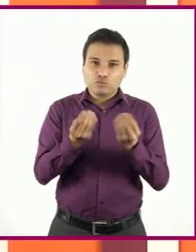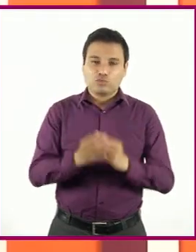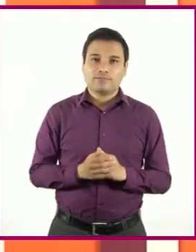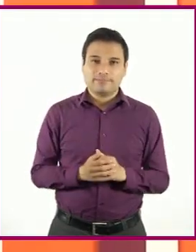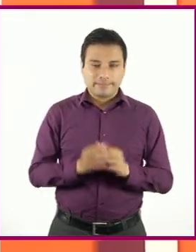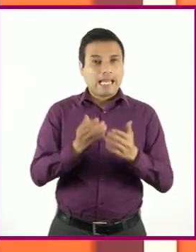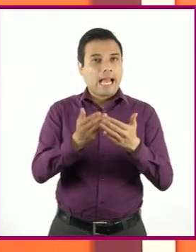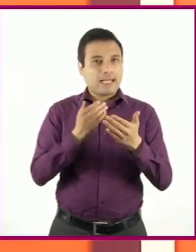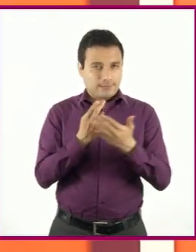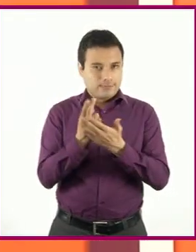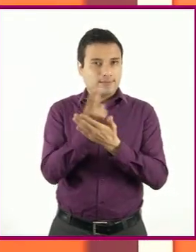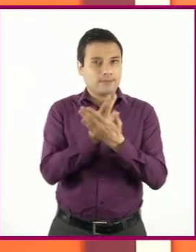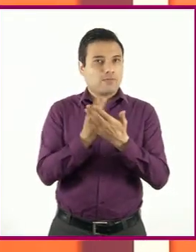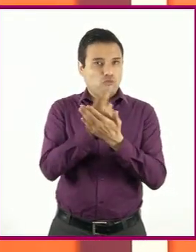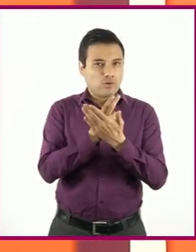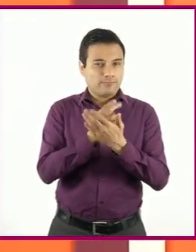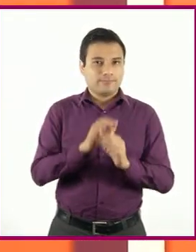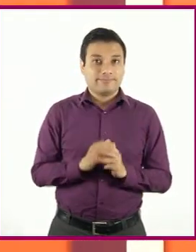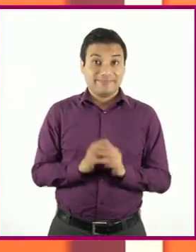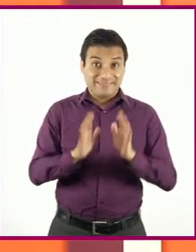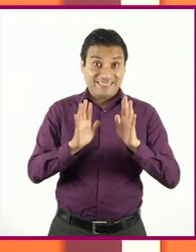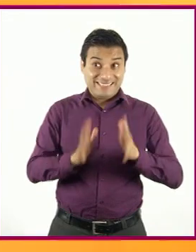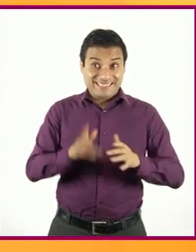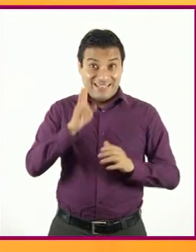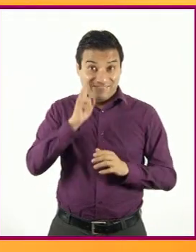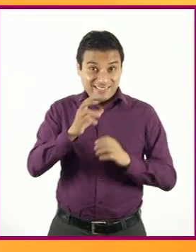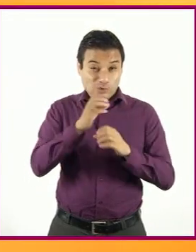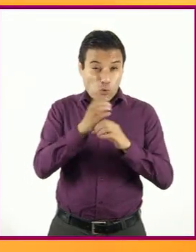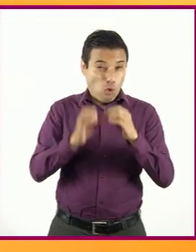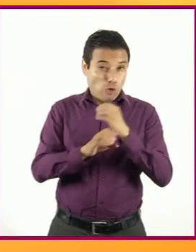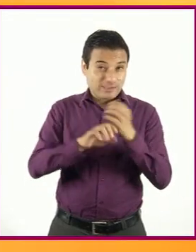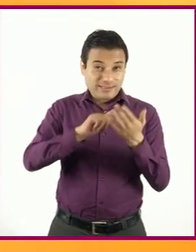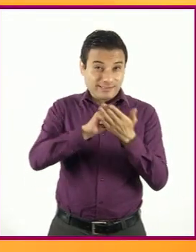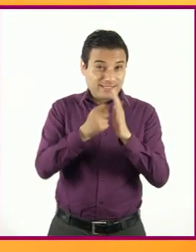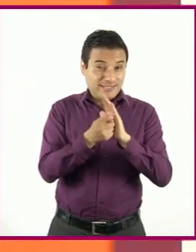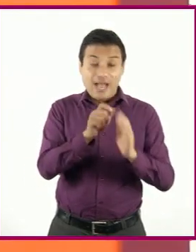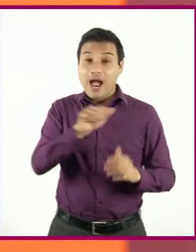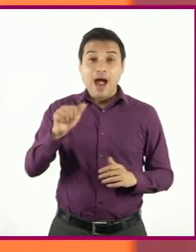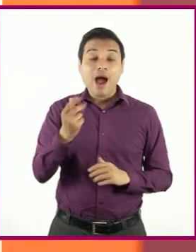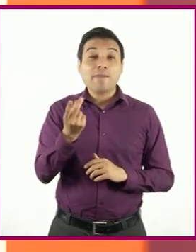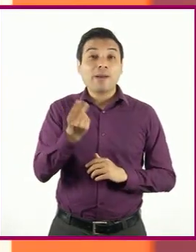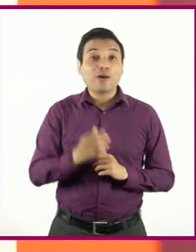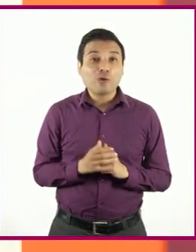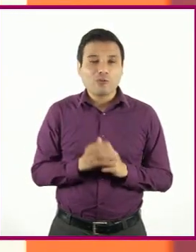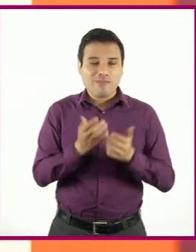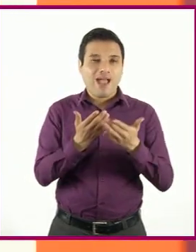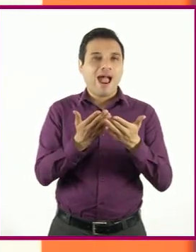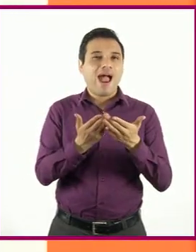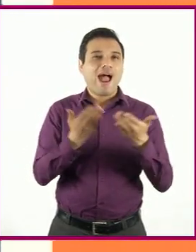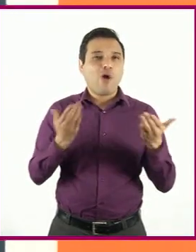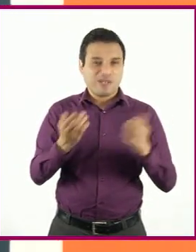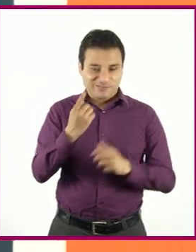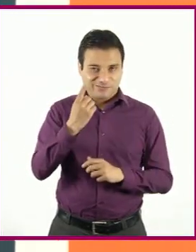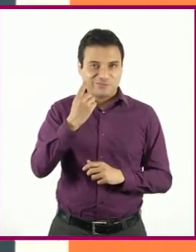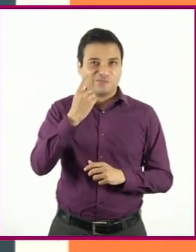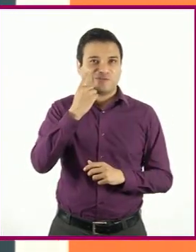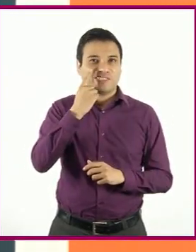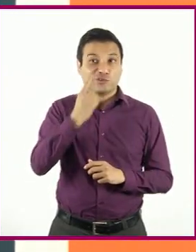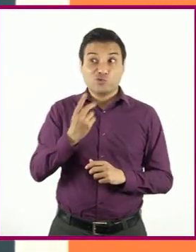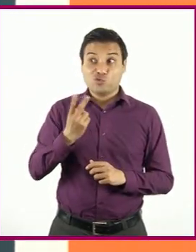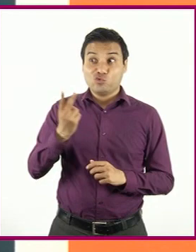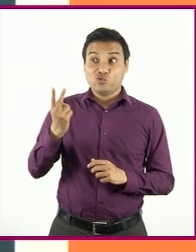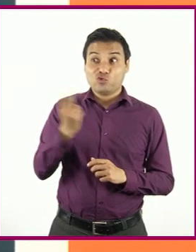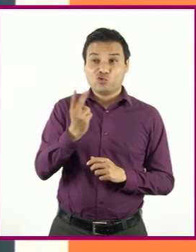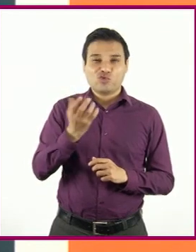Bueno, pero ahora que ya vimos algunos objetos técnicos para perro, es momento de mostrar nuevamente el que hemos preparado nosotros